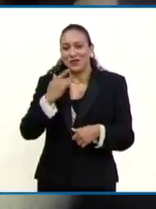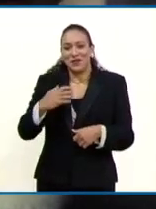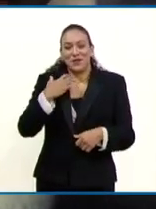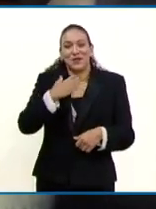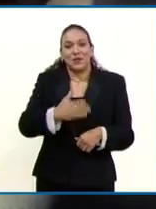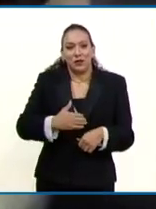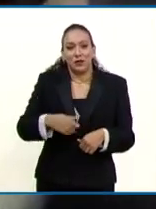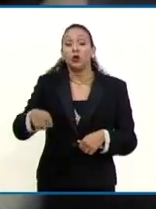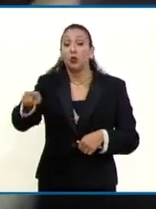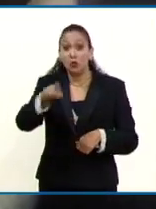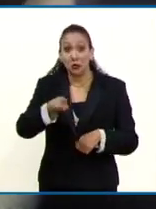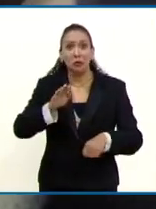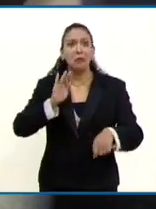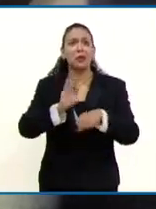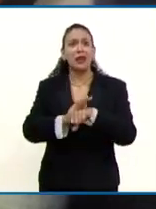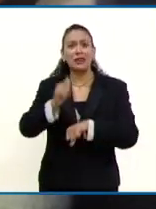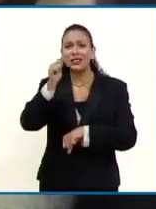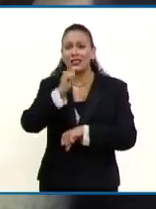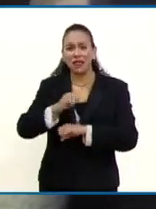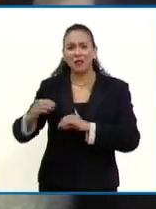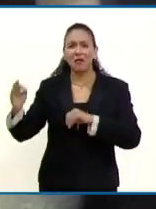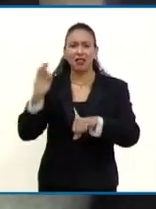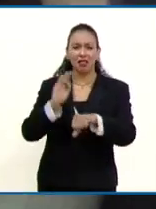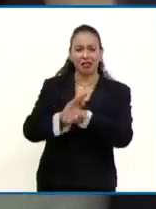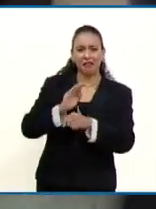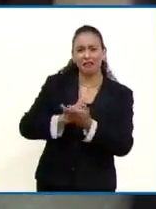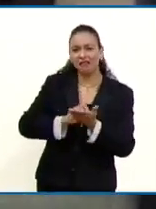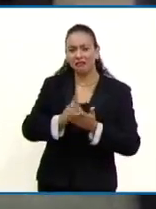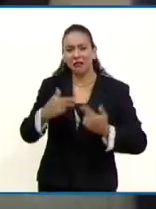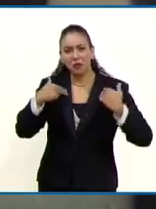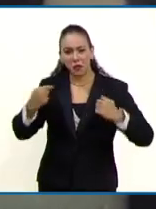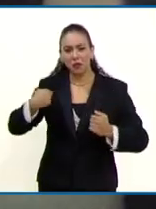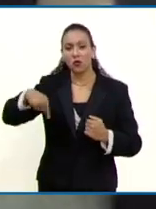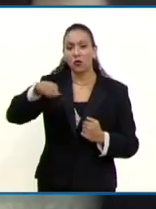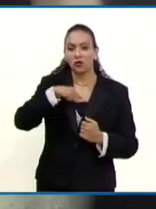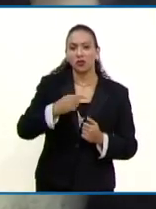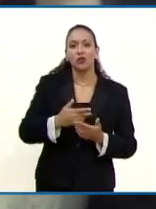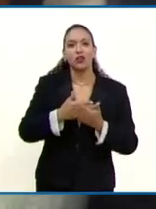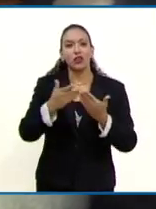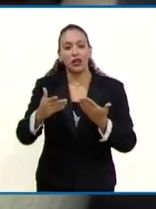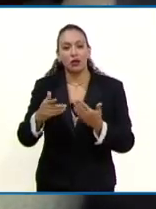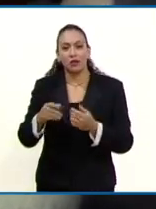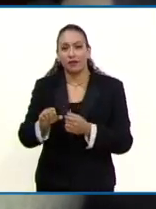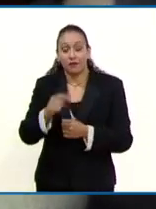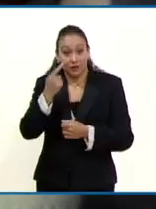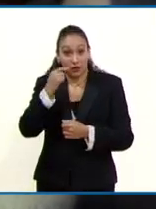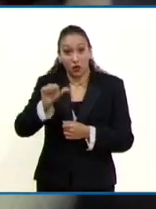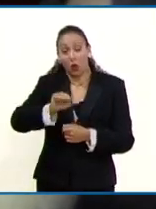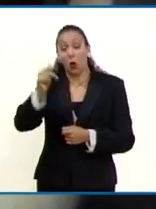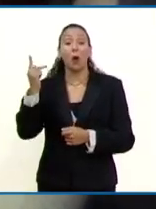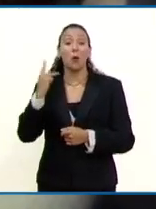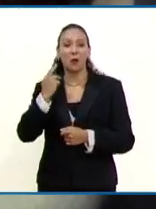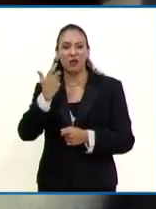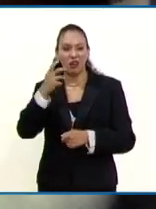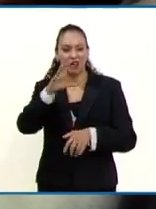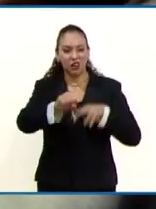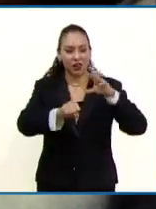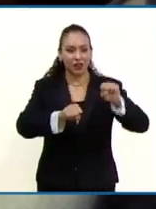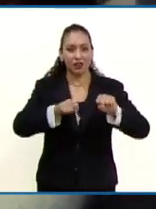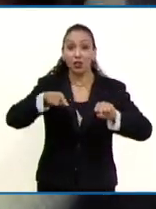nos entregaron sirvieron para parar la voracidad de muchos políticos que a diestra y